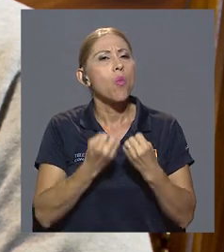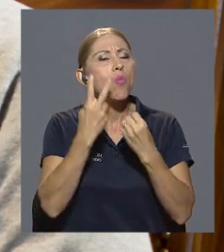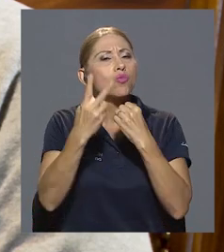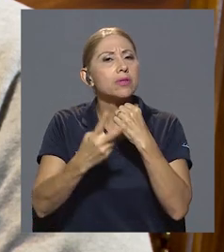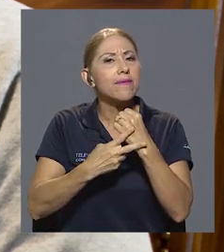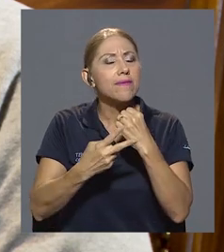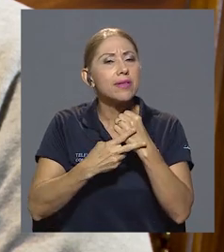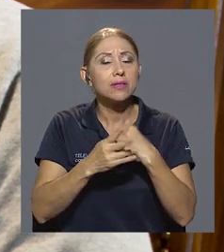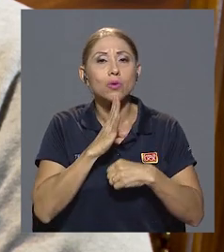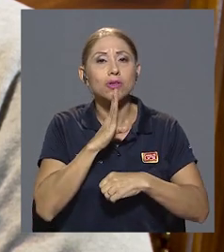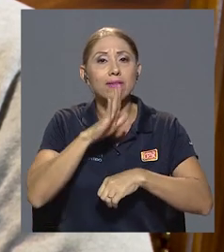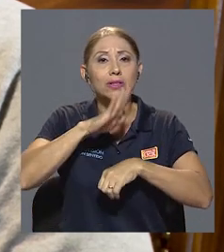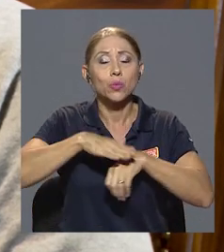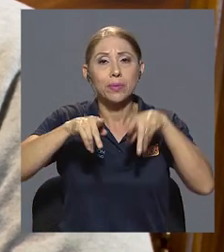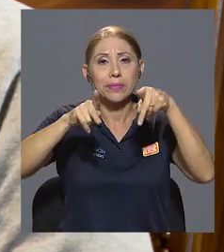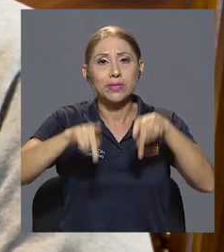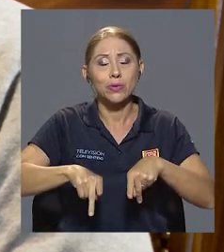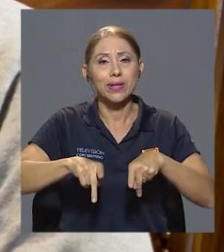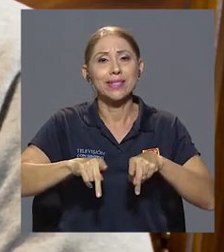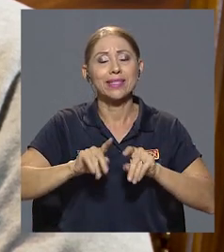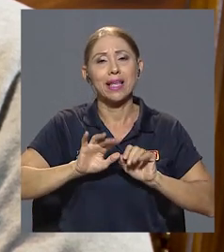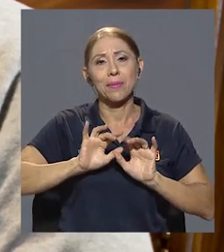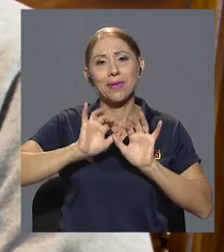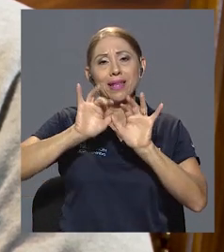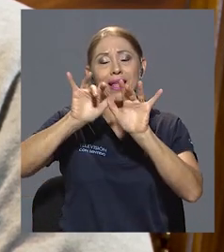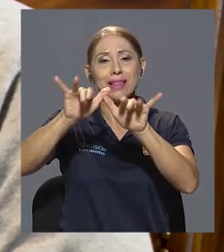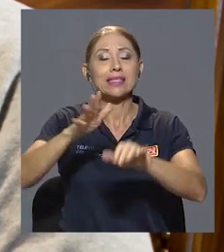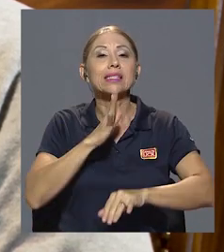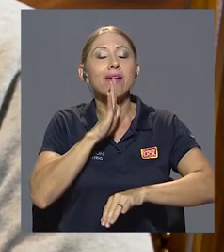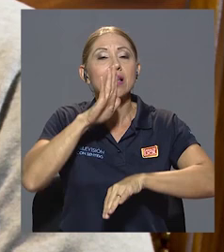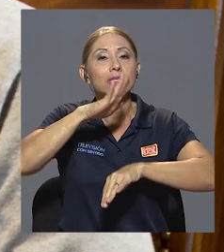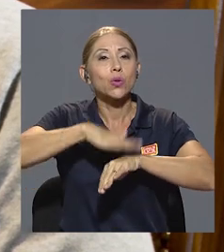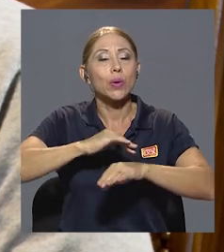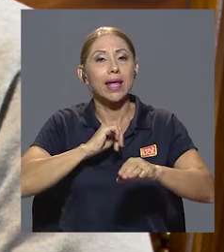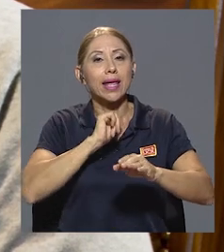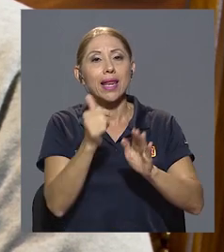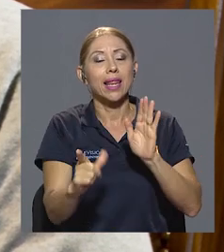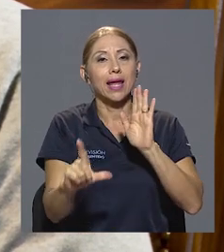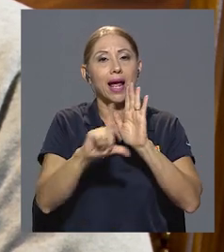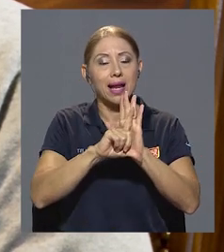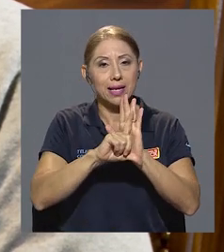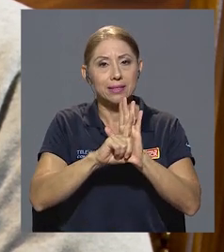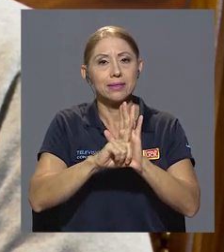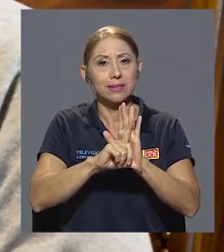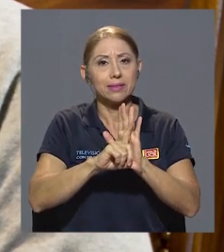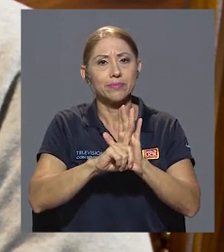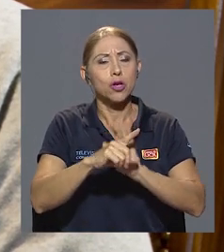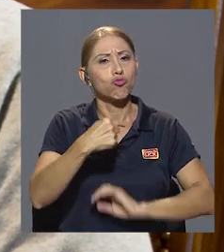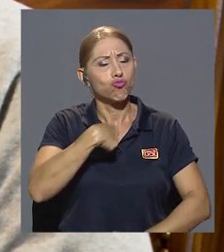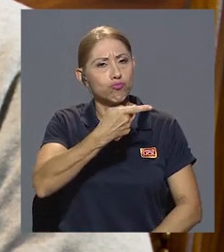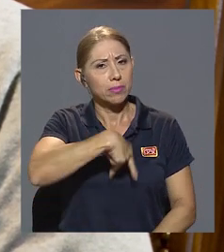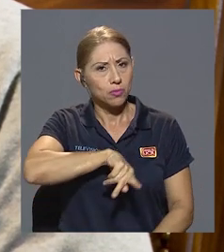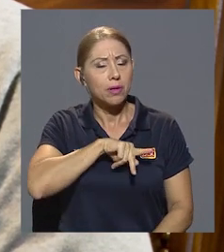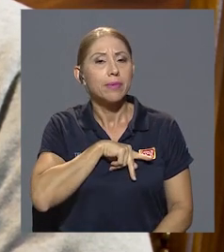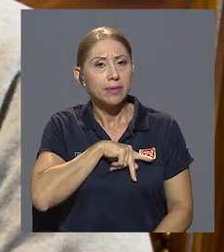cuando se habla de migrantes se habla de migraciones ilegales y esto yo